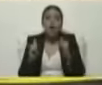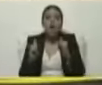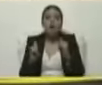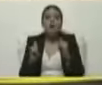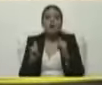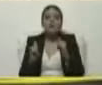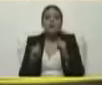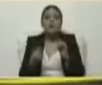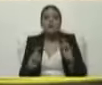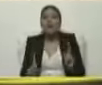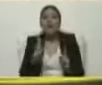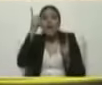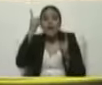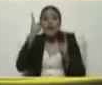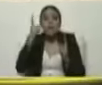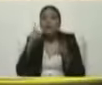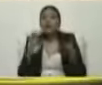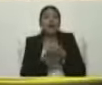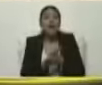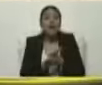El primero de todos, económico.